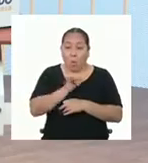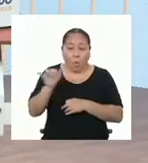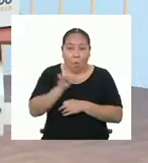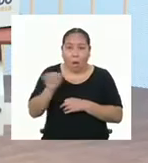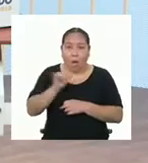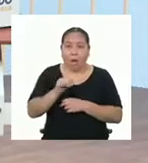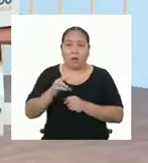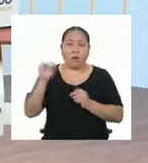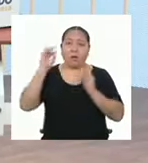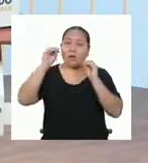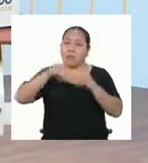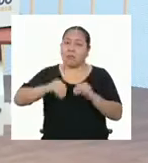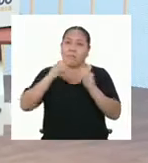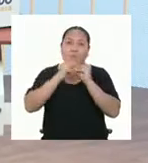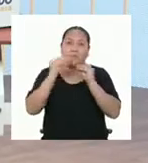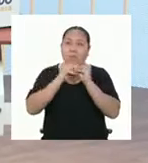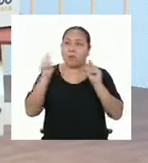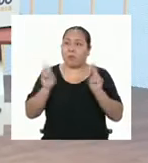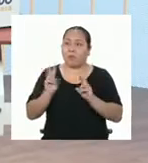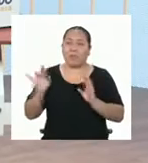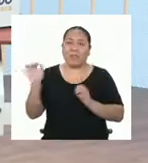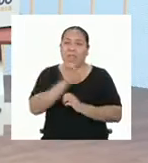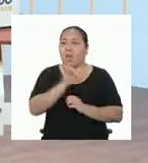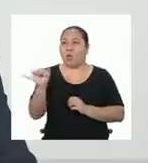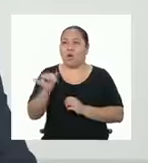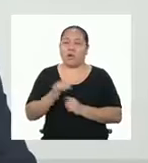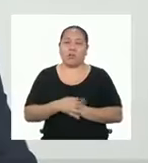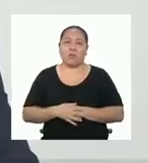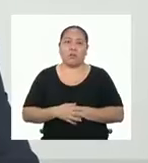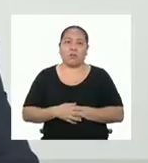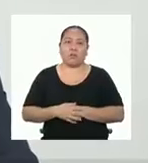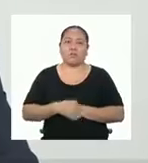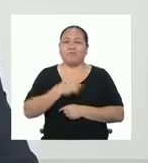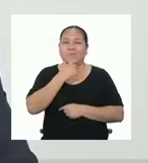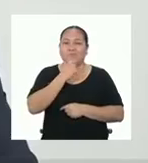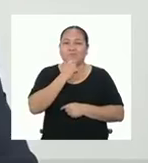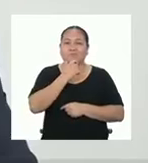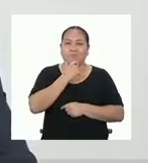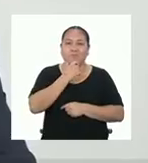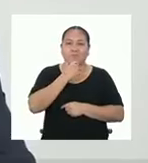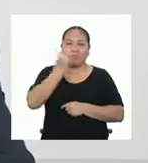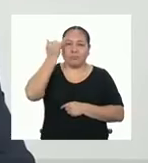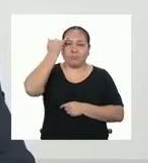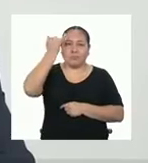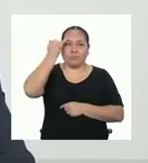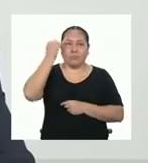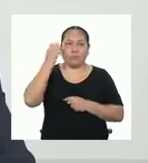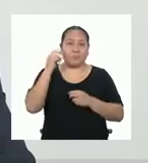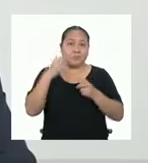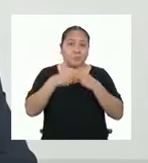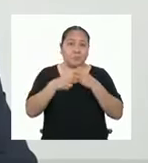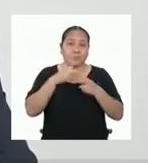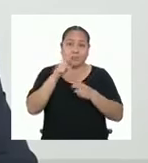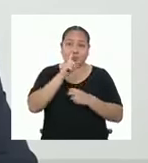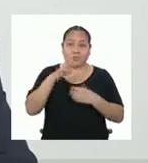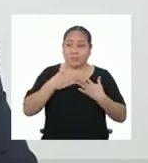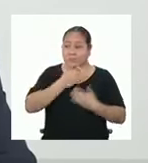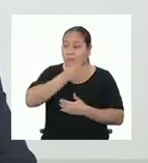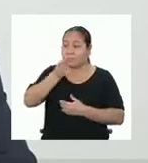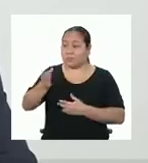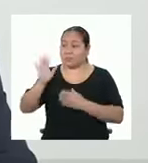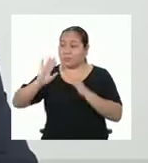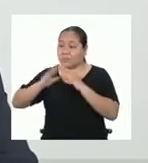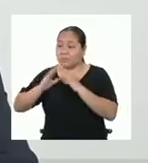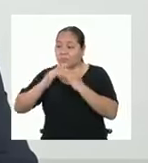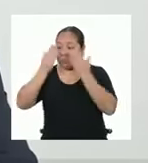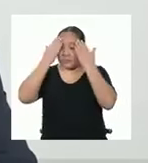Con las mismas frutas, verduras, todo igual ¡Ajá! Y me imagino que el problema es que como no puedes ir a sus casas